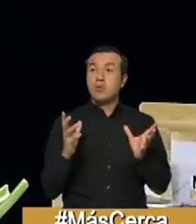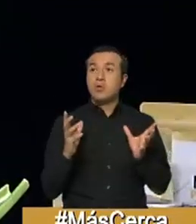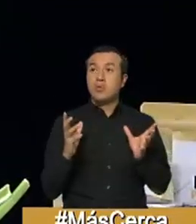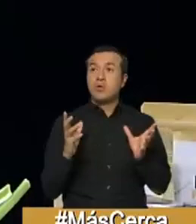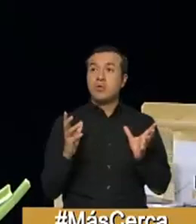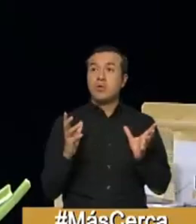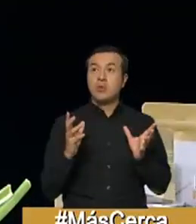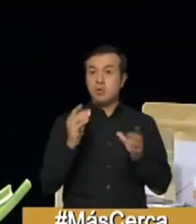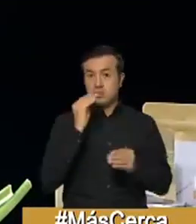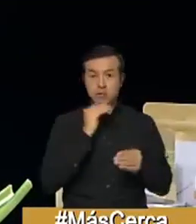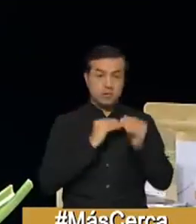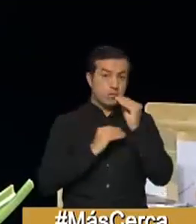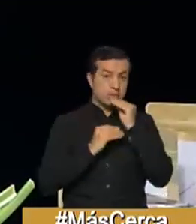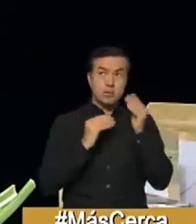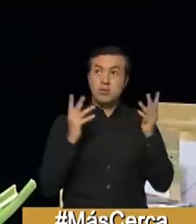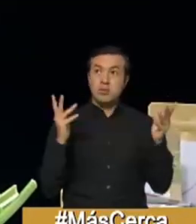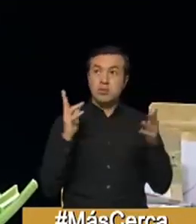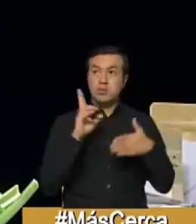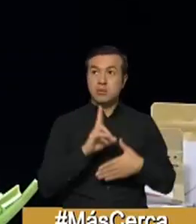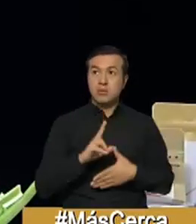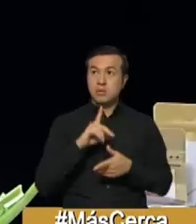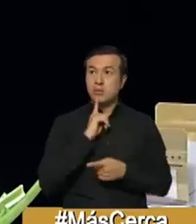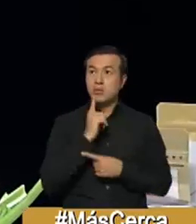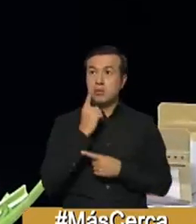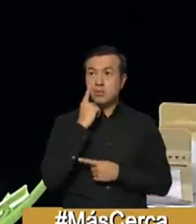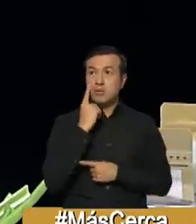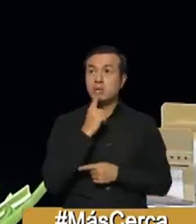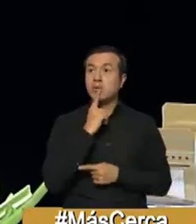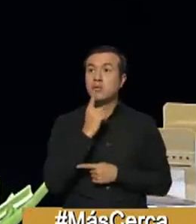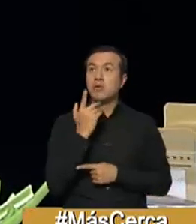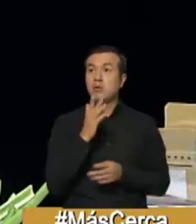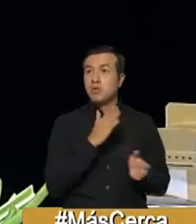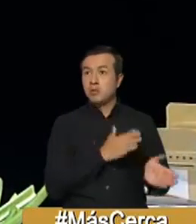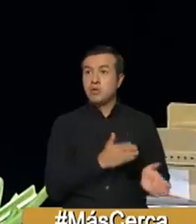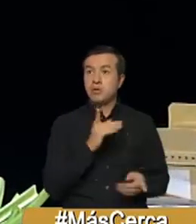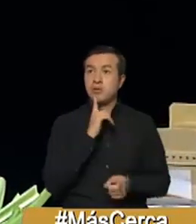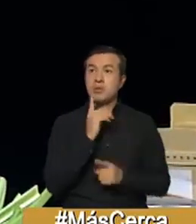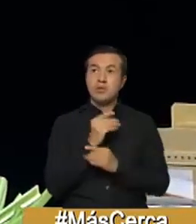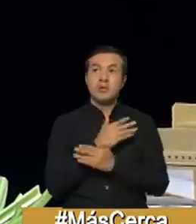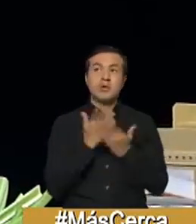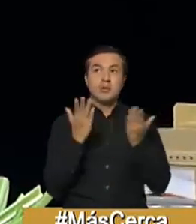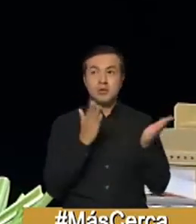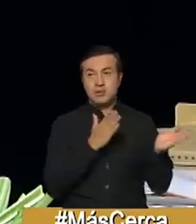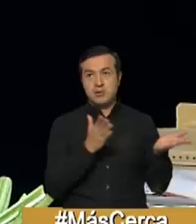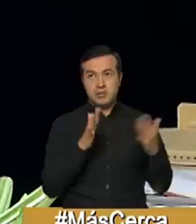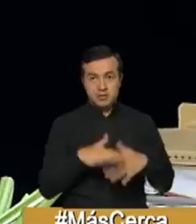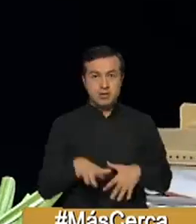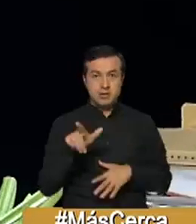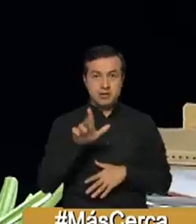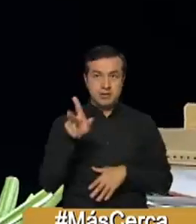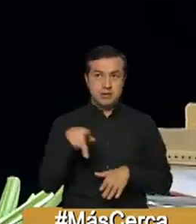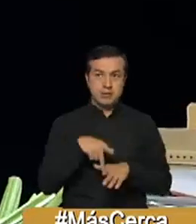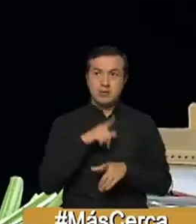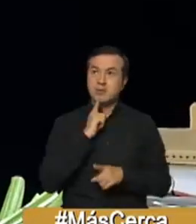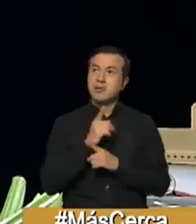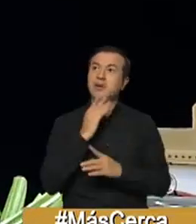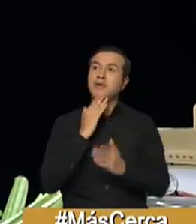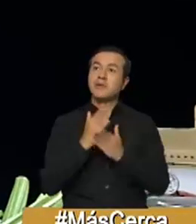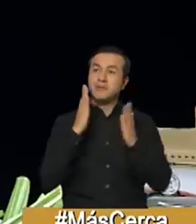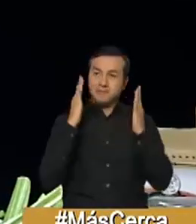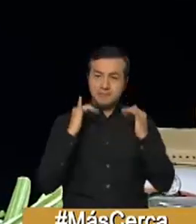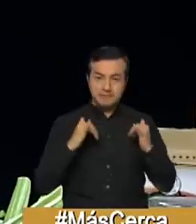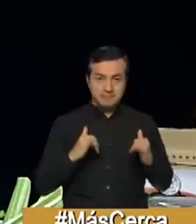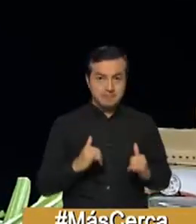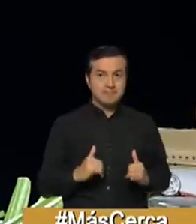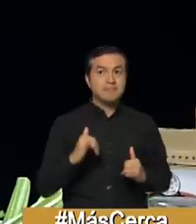Fue el Día de la Nutrición aquí en Latinoamérica y por ello hemos traído nosotros a nuestra nutricionista. Gracias por